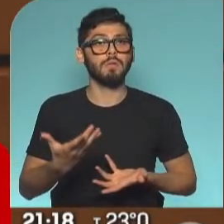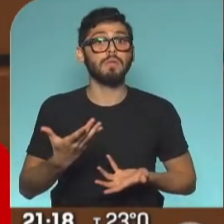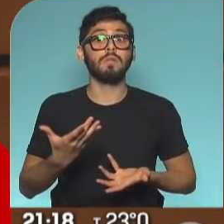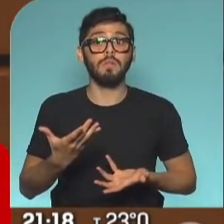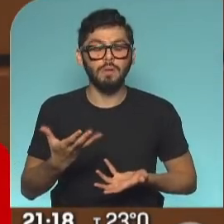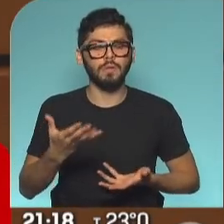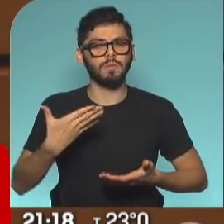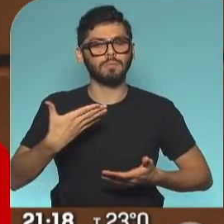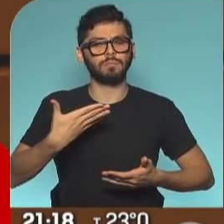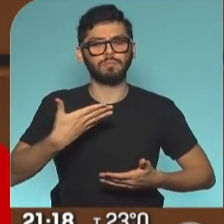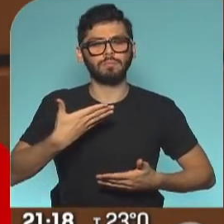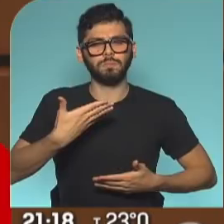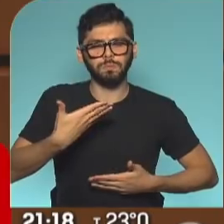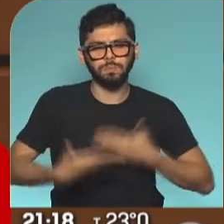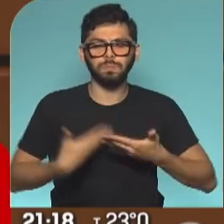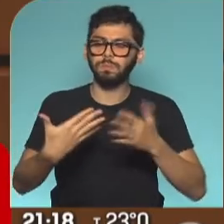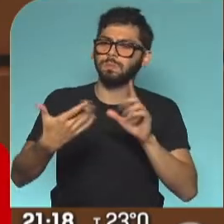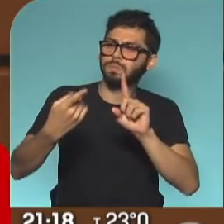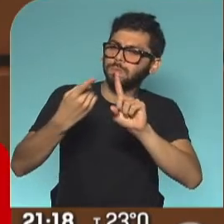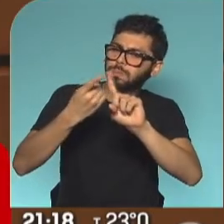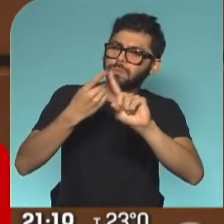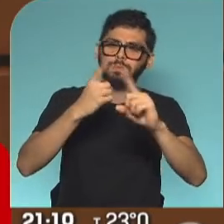pudiéramos construir mejores lazos